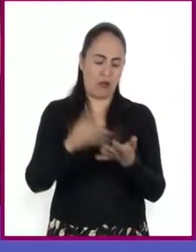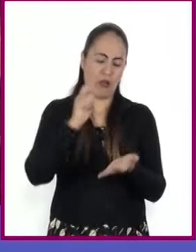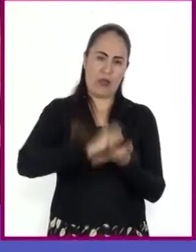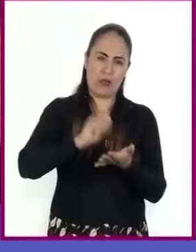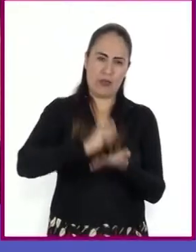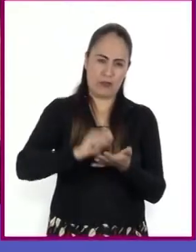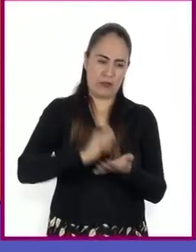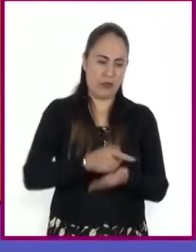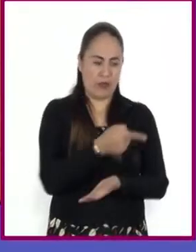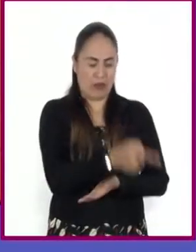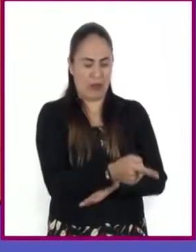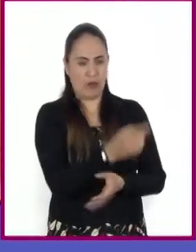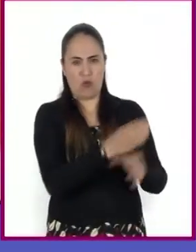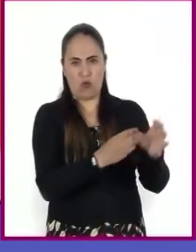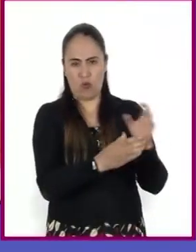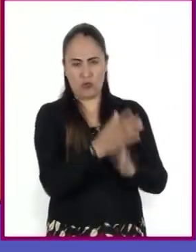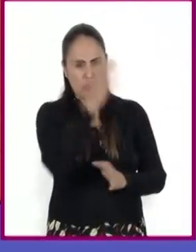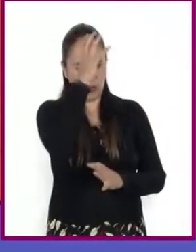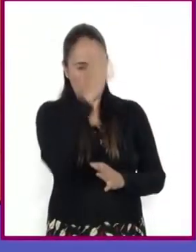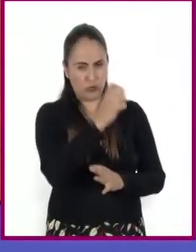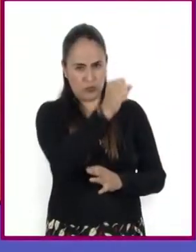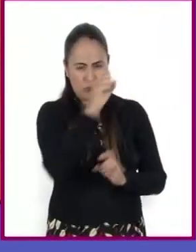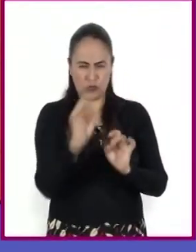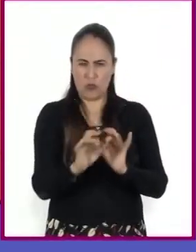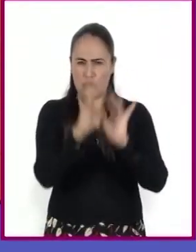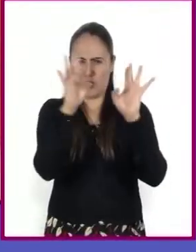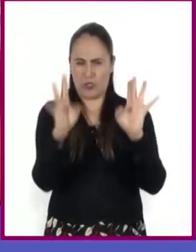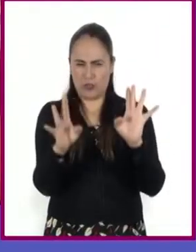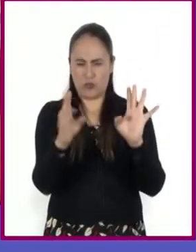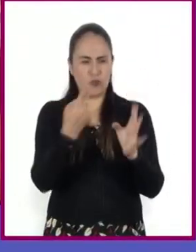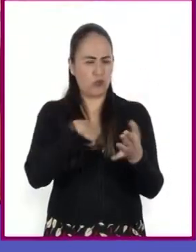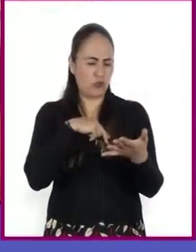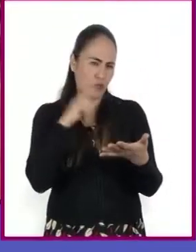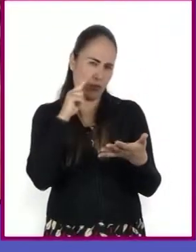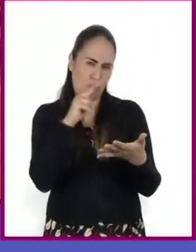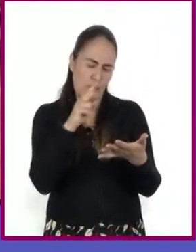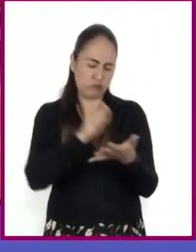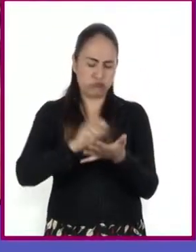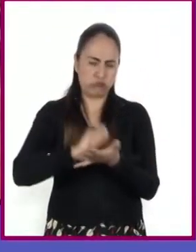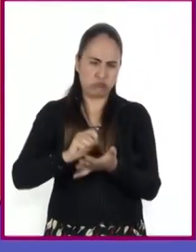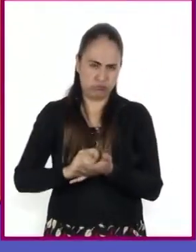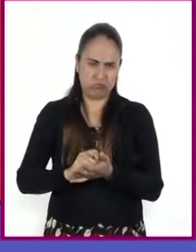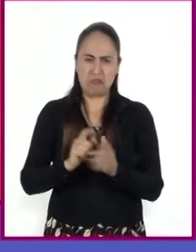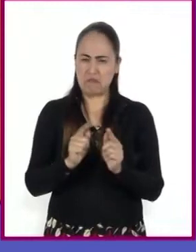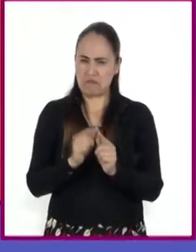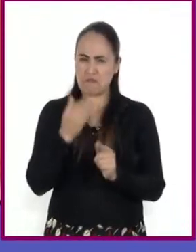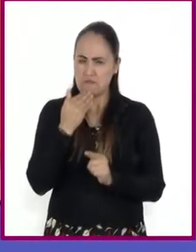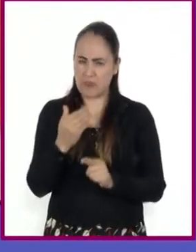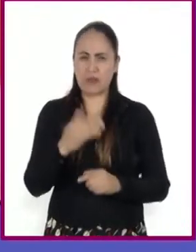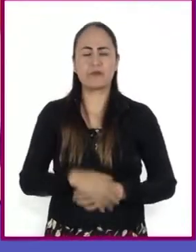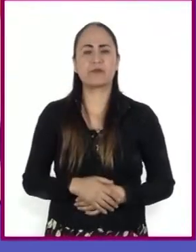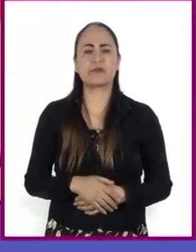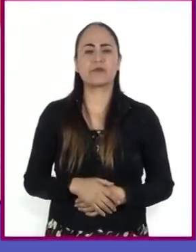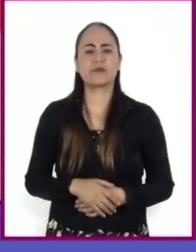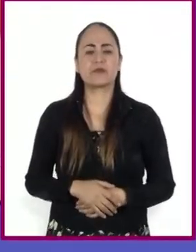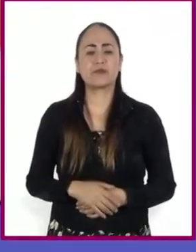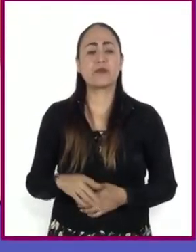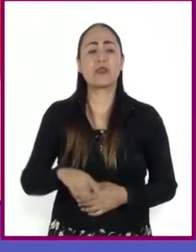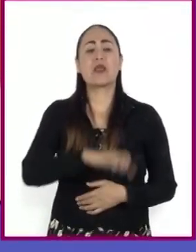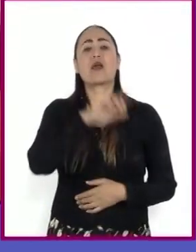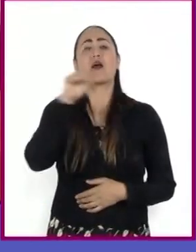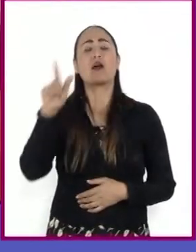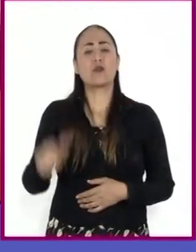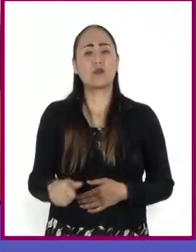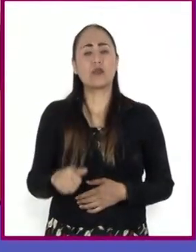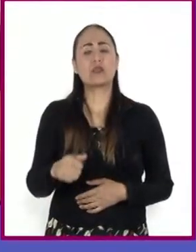características particulares del concepto, fenómeno u objeto. También hay que tener en cuenta quién